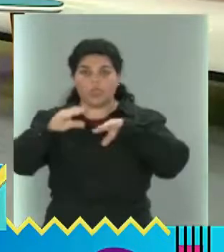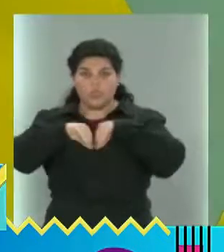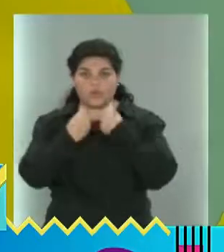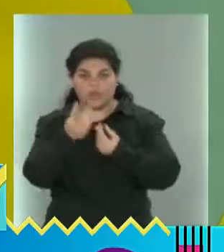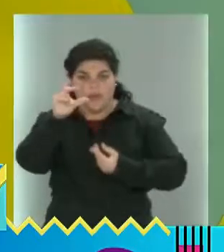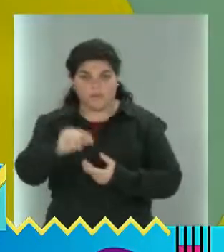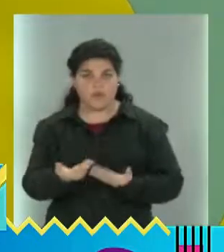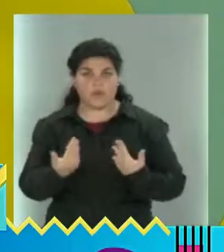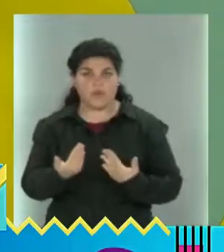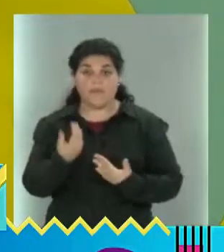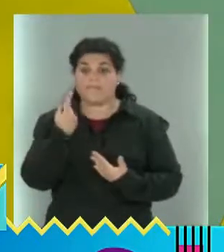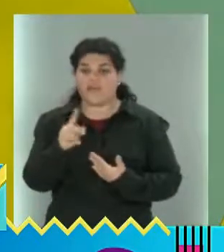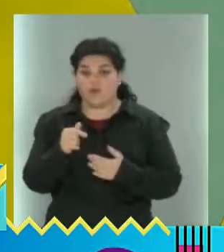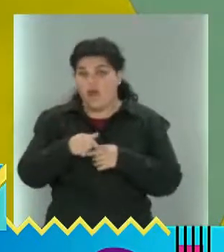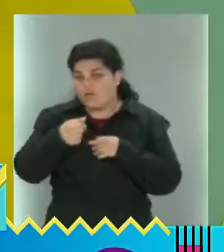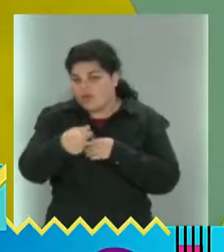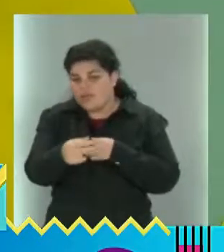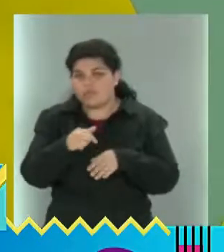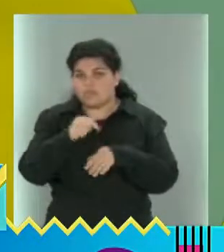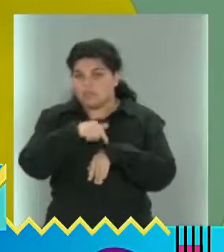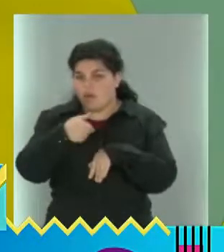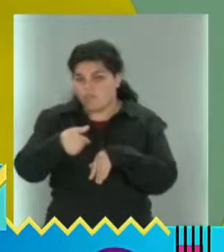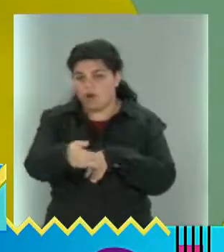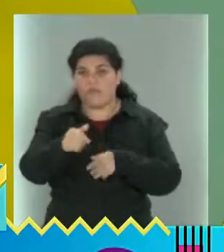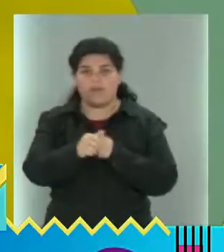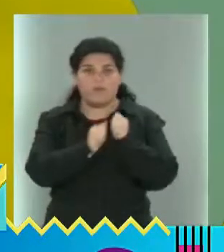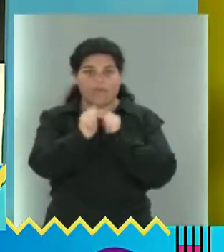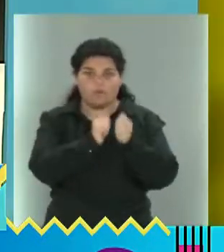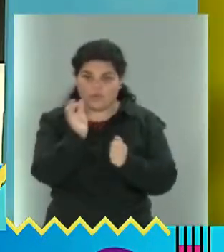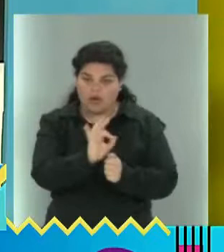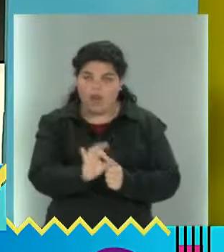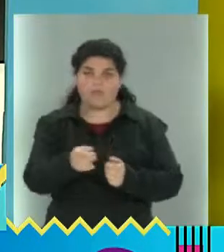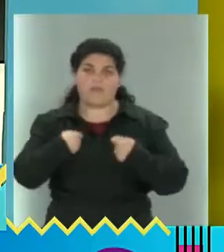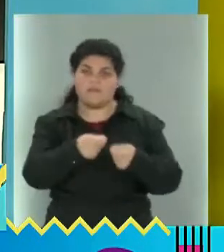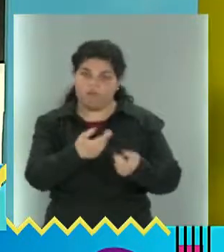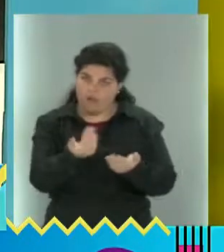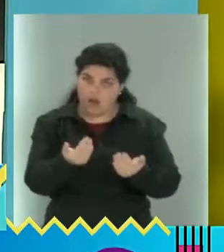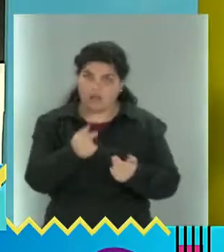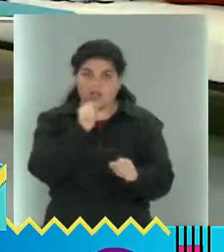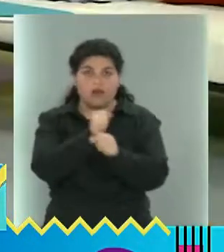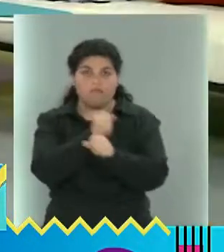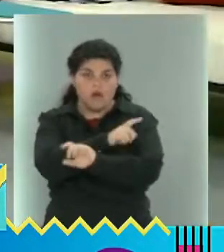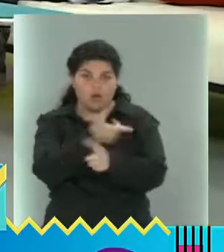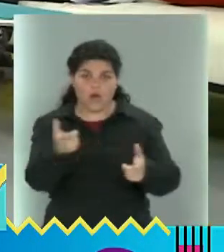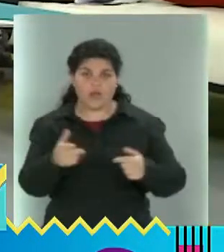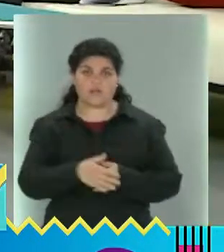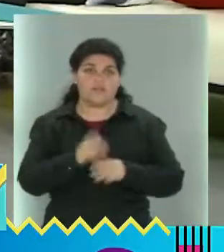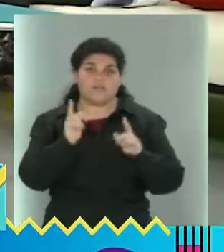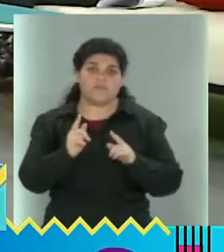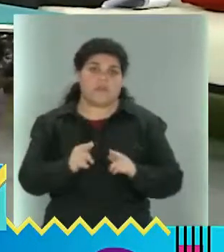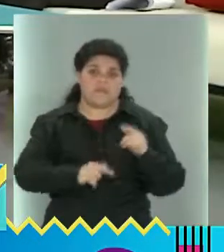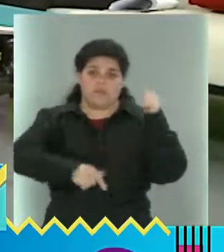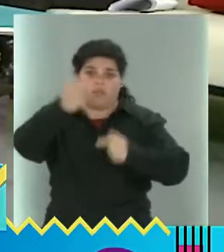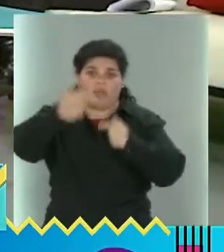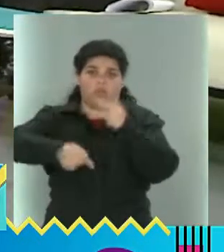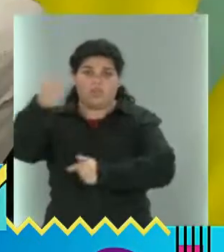en el cortito plazo, ya te quedaste sin producción, te faltan inversiones, te falta empleo, que fue la subida y la bajada que tuvimos, esta